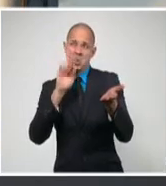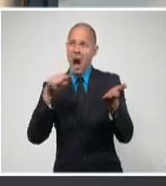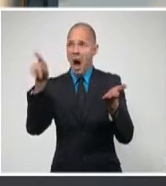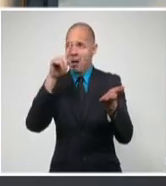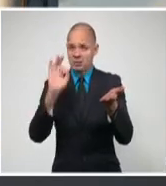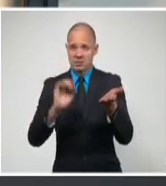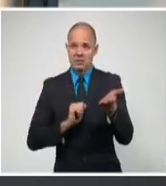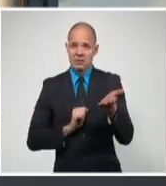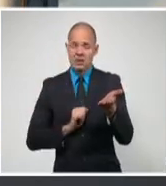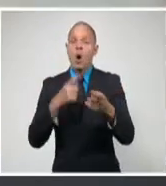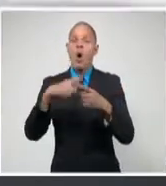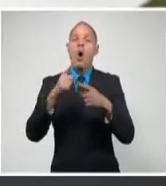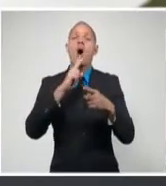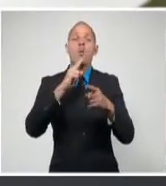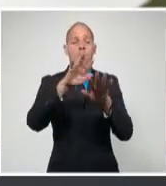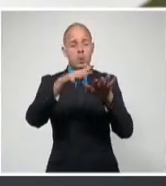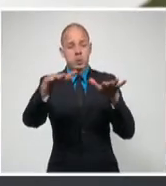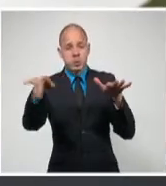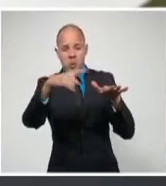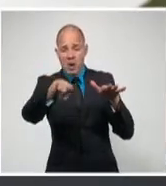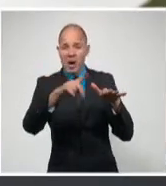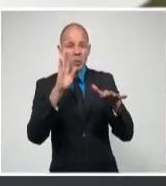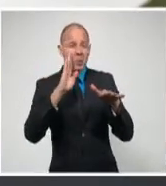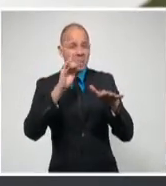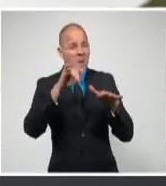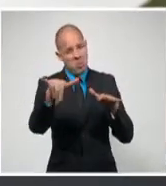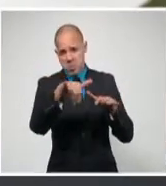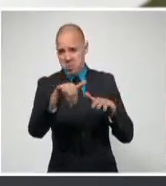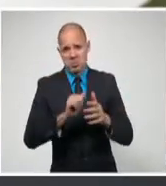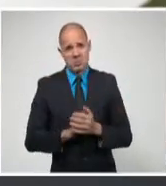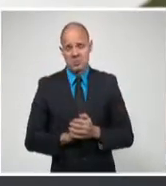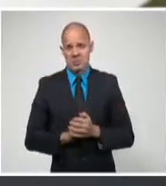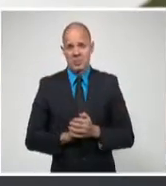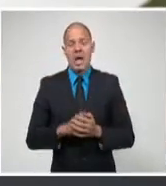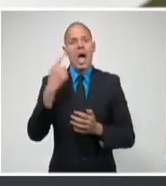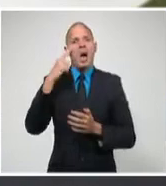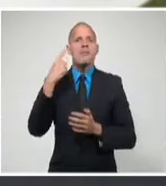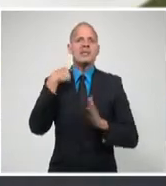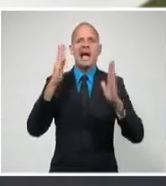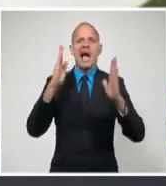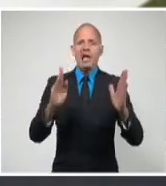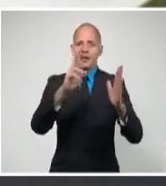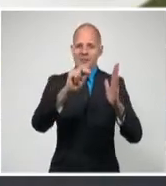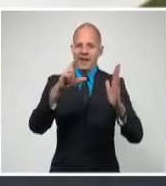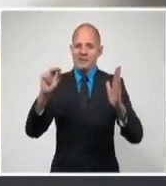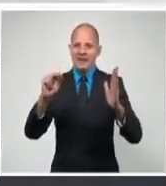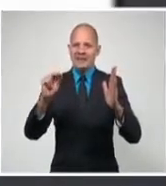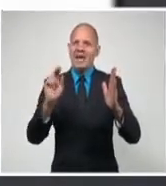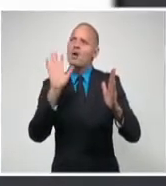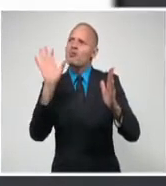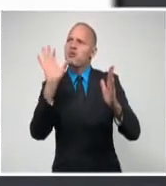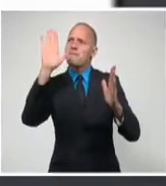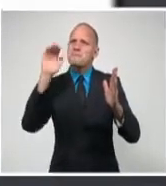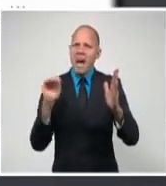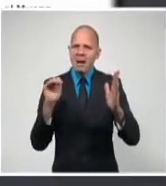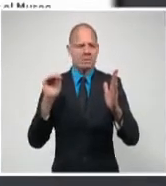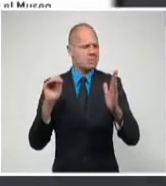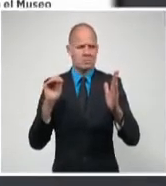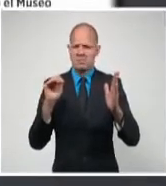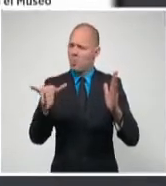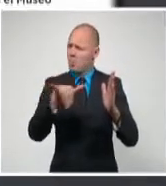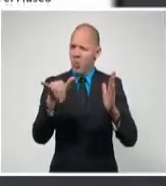durante siglos. El mundo está lejos de cumplir los objetivos del Acuerdo de París sobre cambio climático, a pesar de las aparentes pruebas